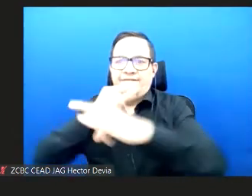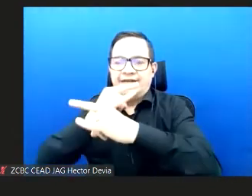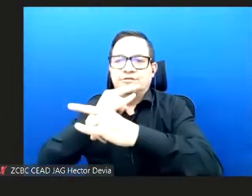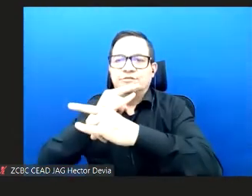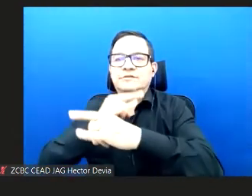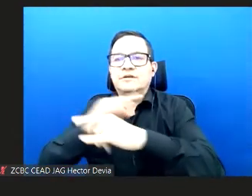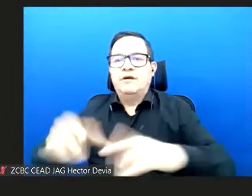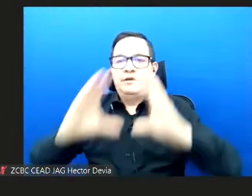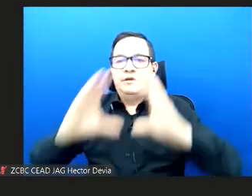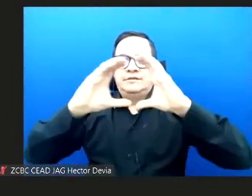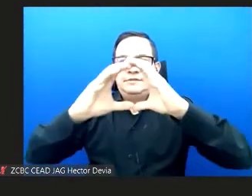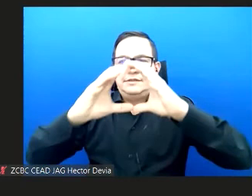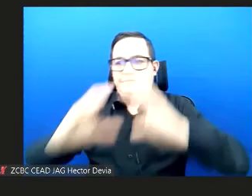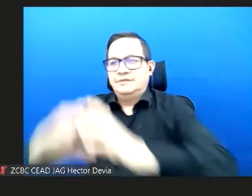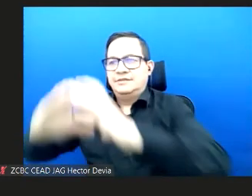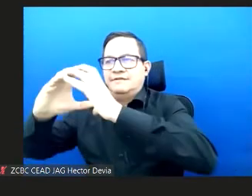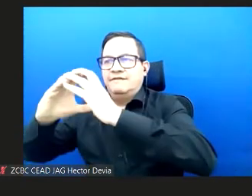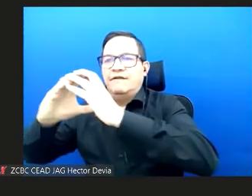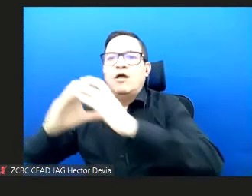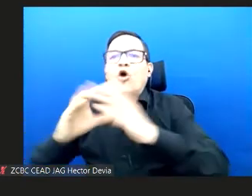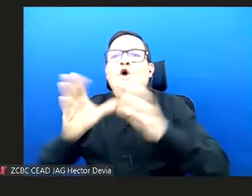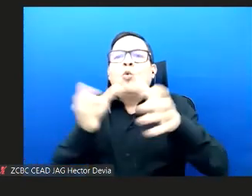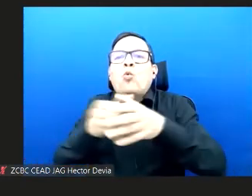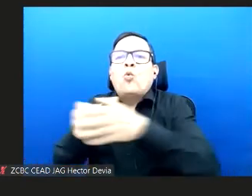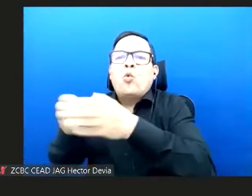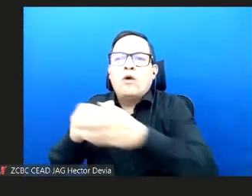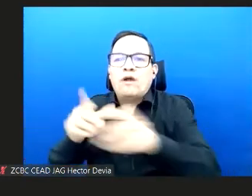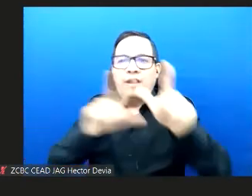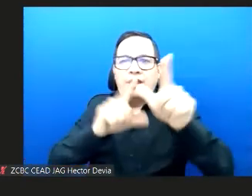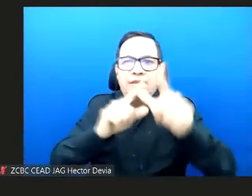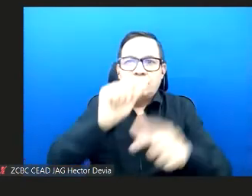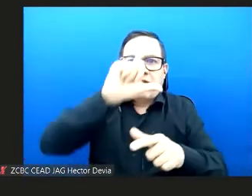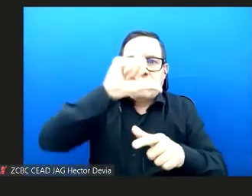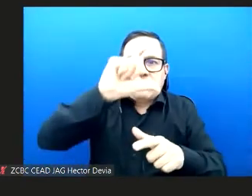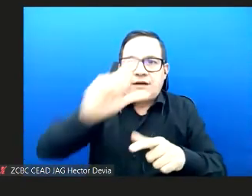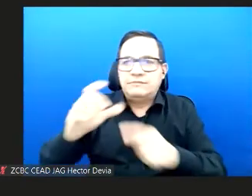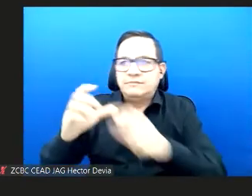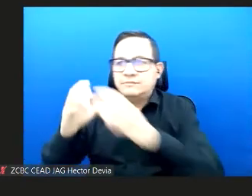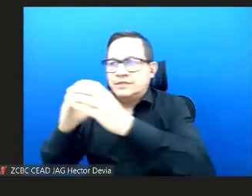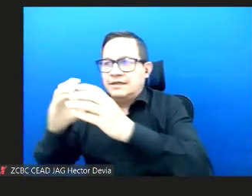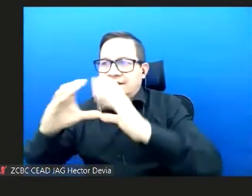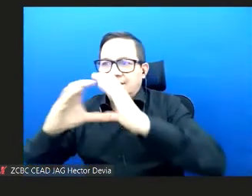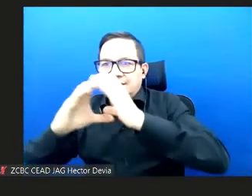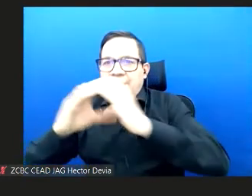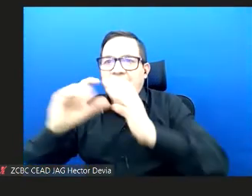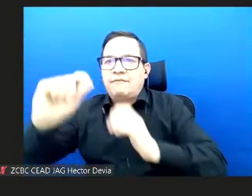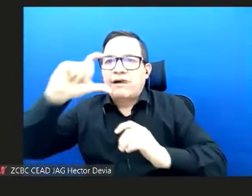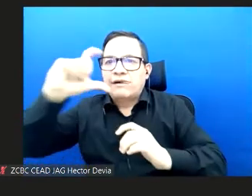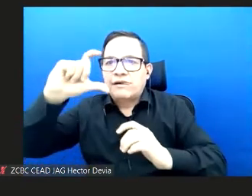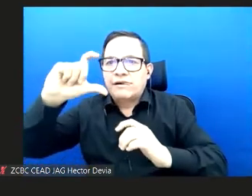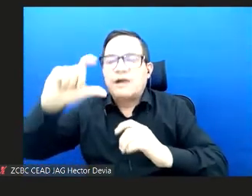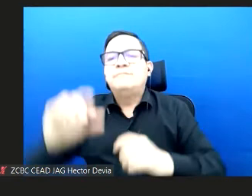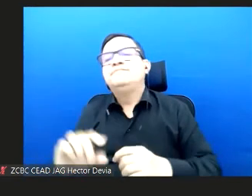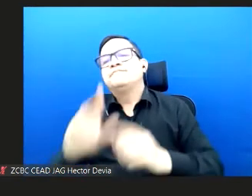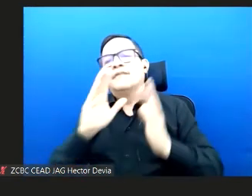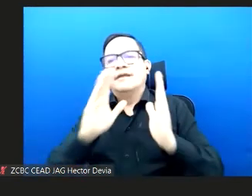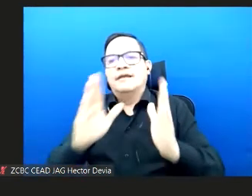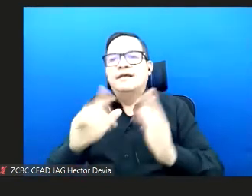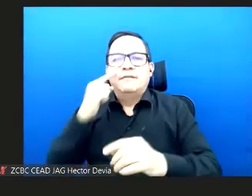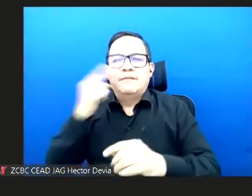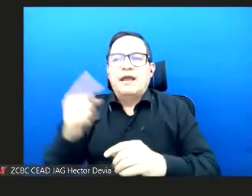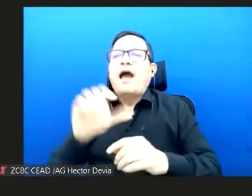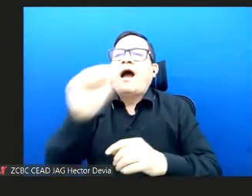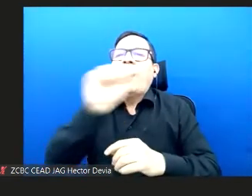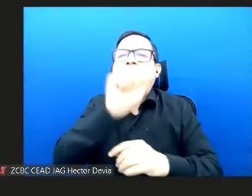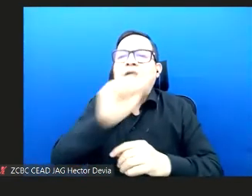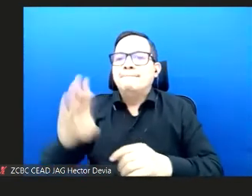conjuntos. ¿Sí? Entonces podemos nombrarlos con letras mayúsculas. En los primeros dibujos tenemos A y B, y en la